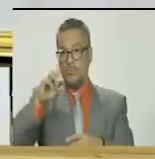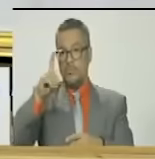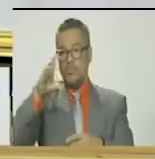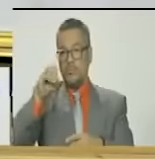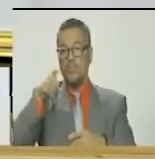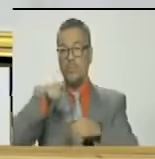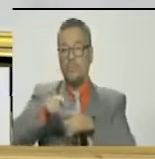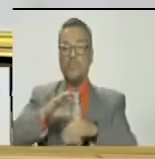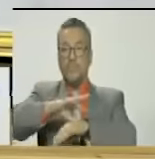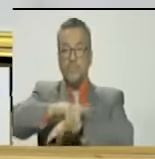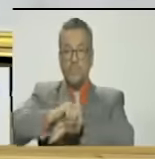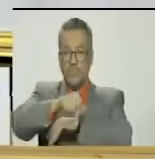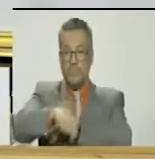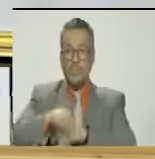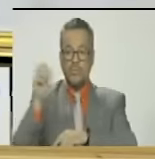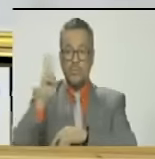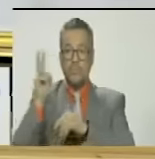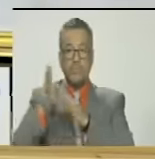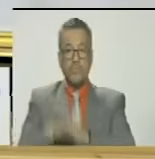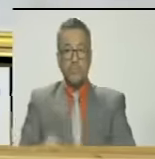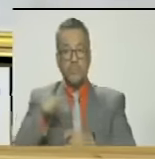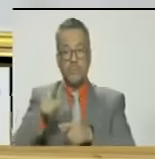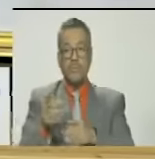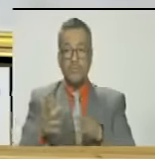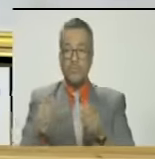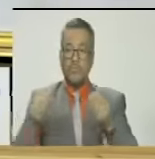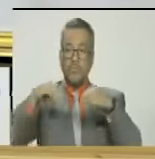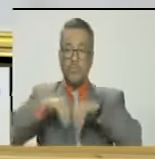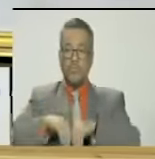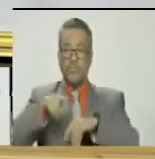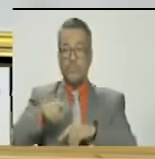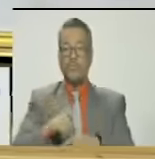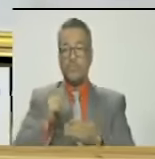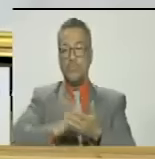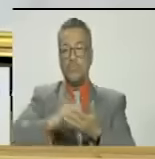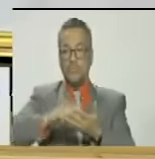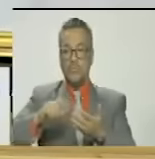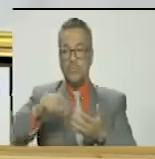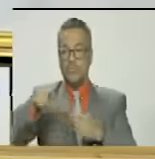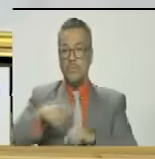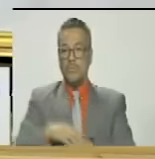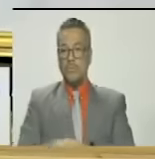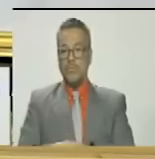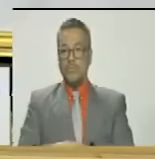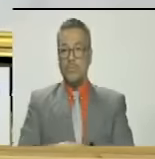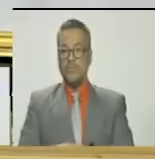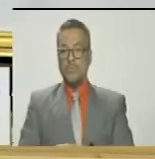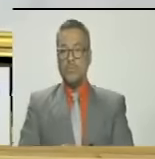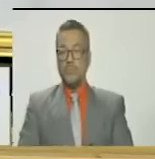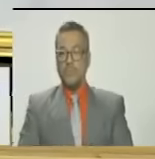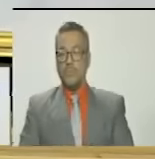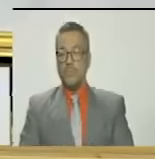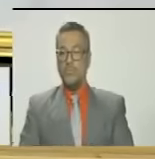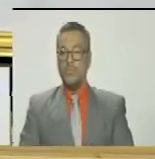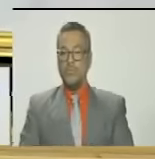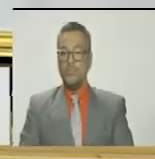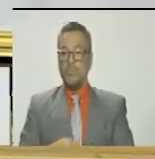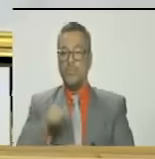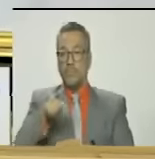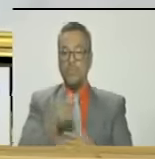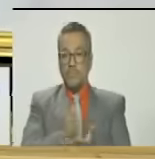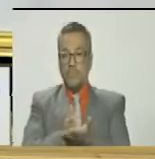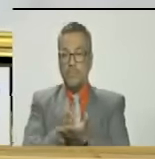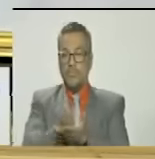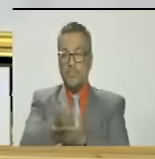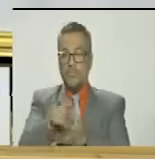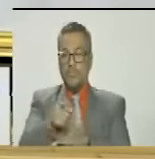Seguir metiéndole manos a los activos de Venezuela viola los acuerdos firmados en Barbados. Y si